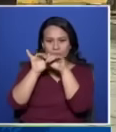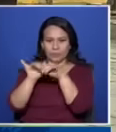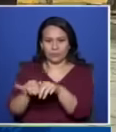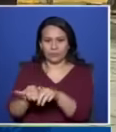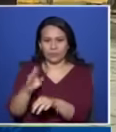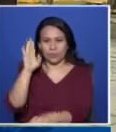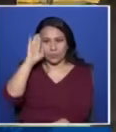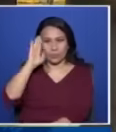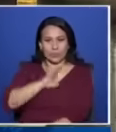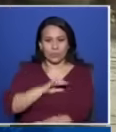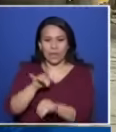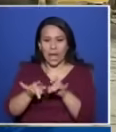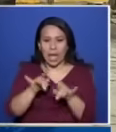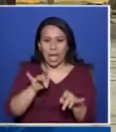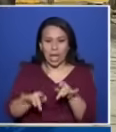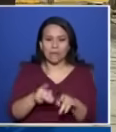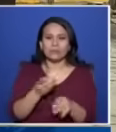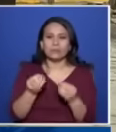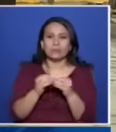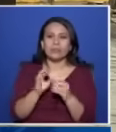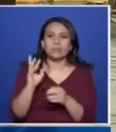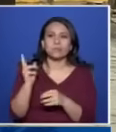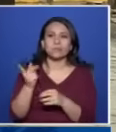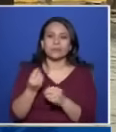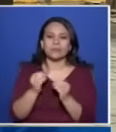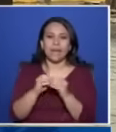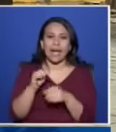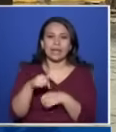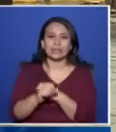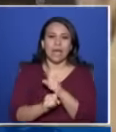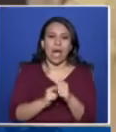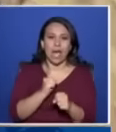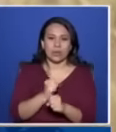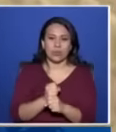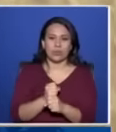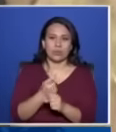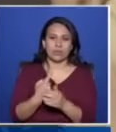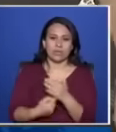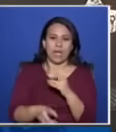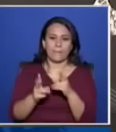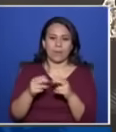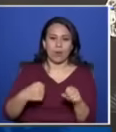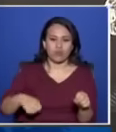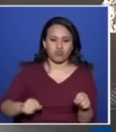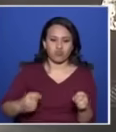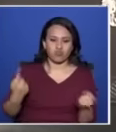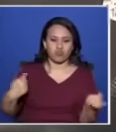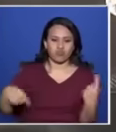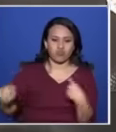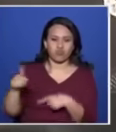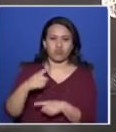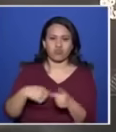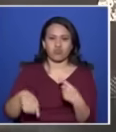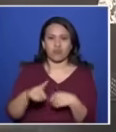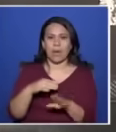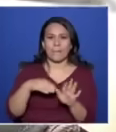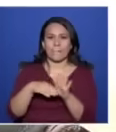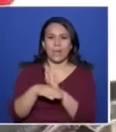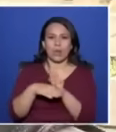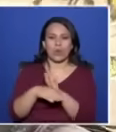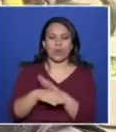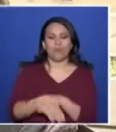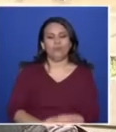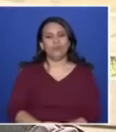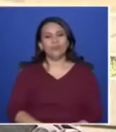Policía Nacional afirmó que no ha tenido reportes de los casos en lo que va del año, pero que realiza patrullajes en la zona comercial y bancaria.